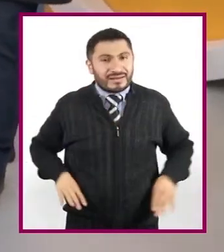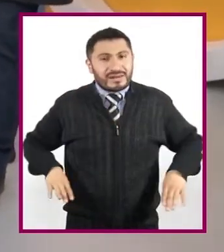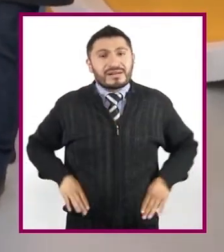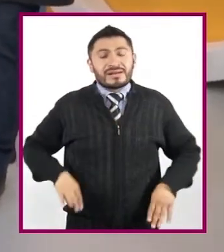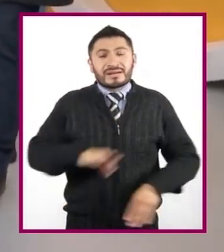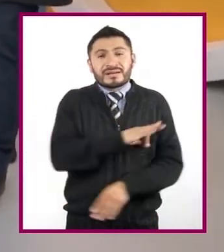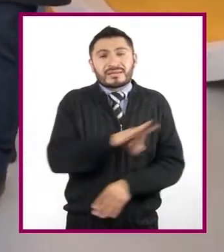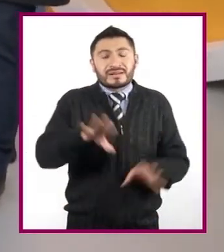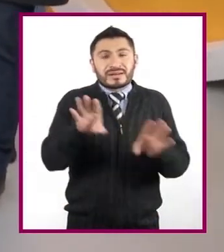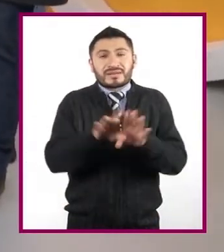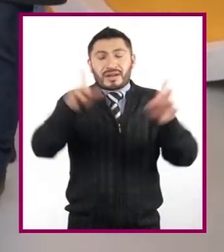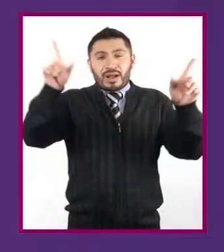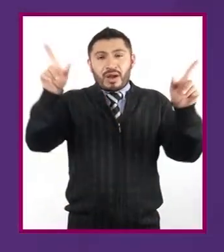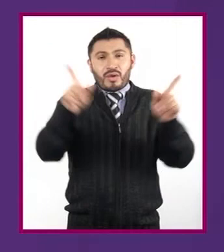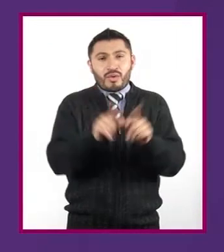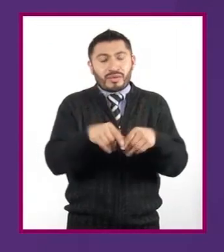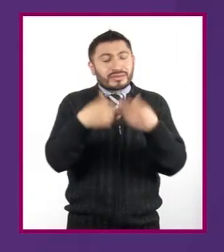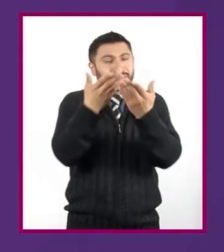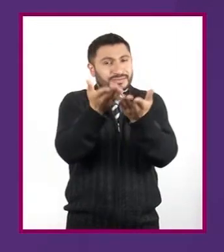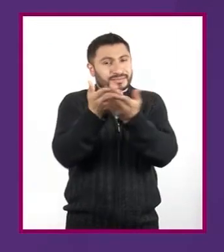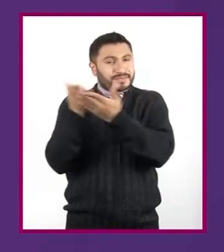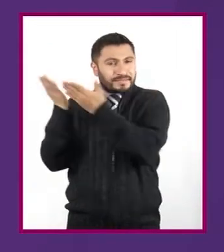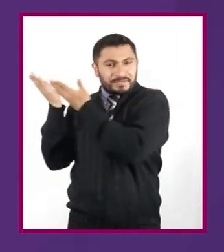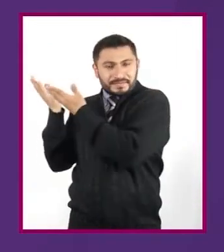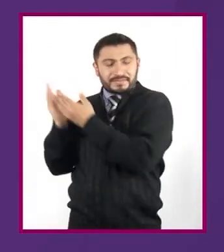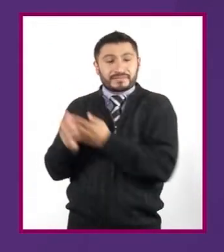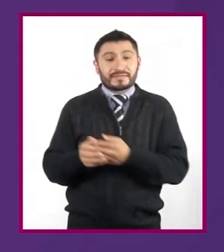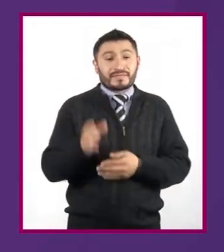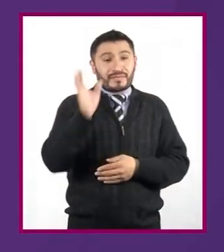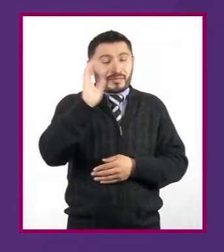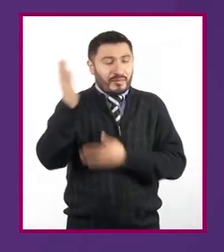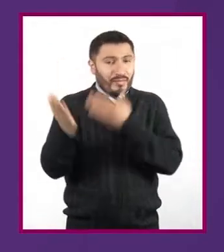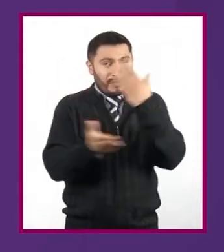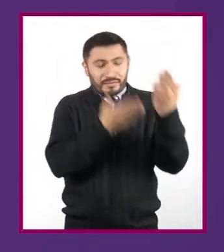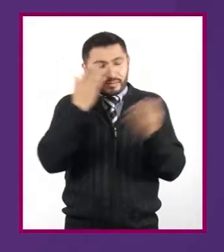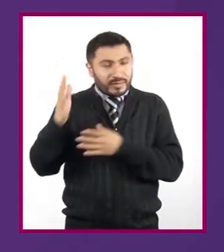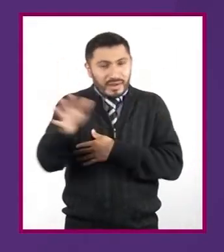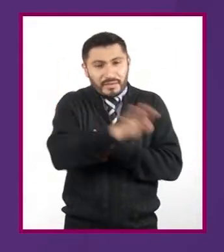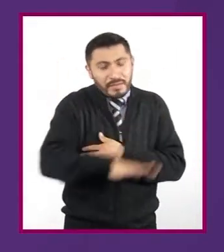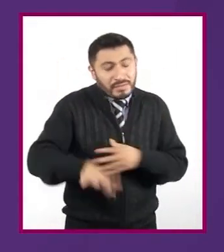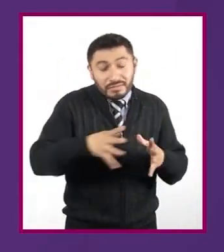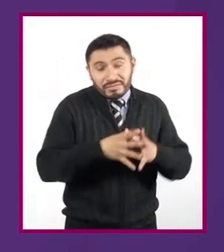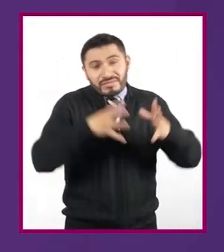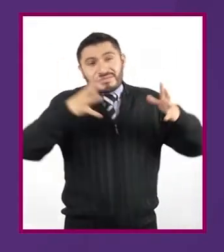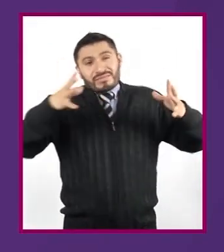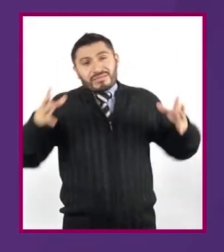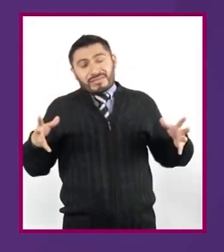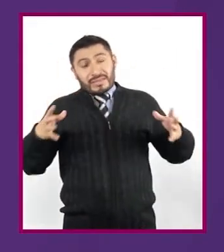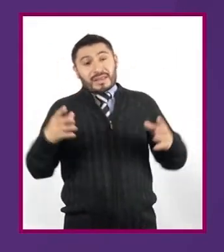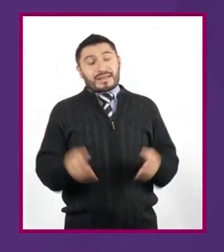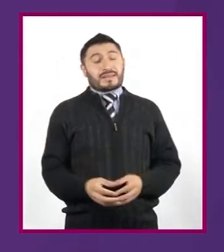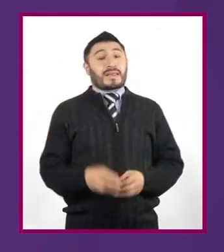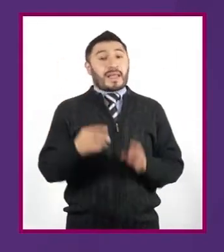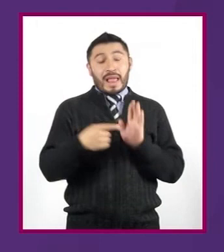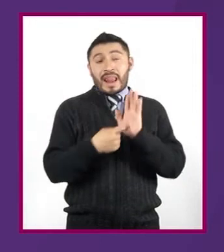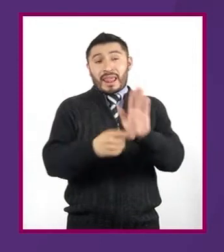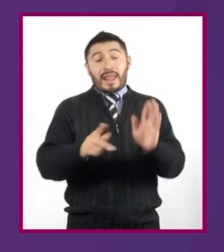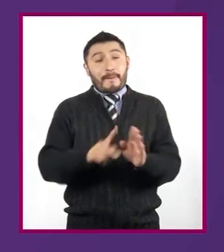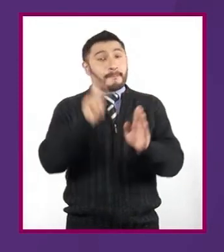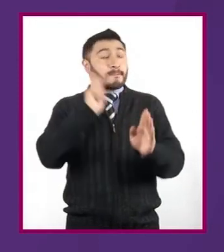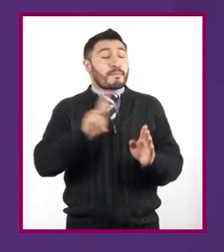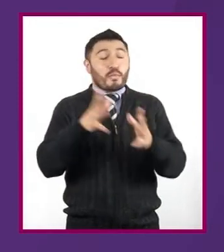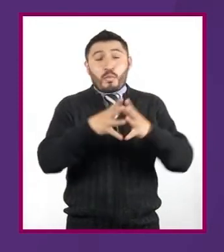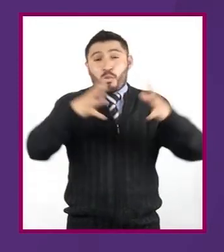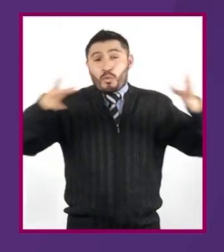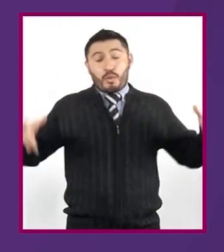podría resumirse como sigue. A medida que se estudian poblaciones mayores, el tamaño de la muestra cada